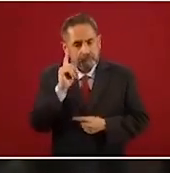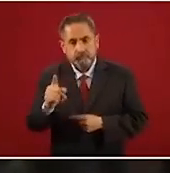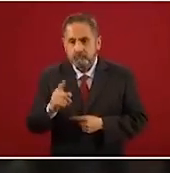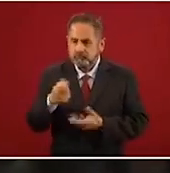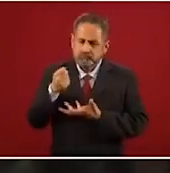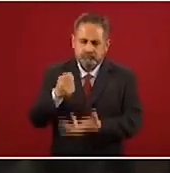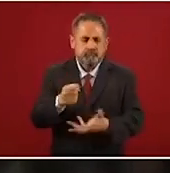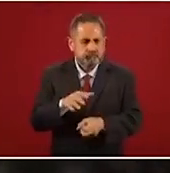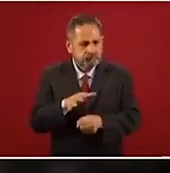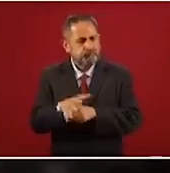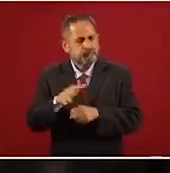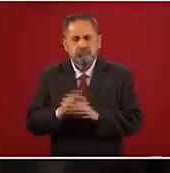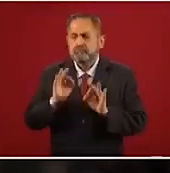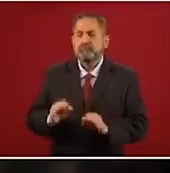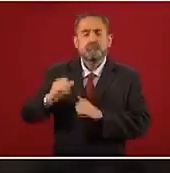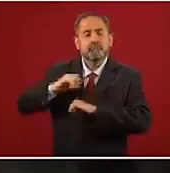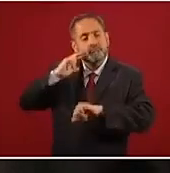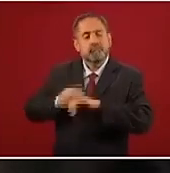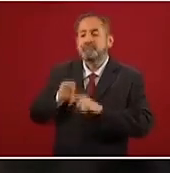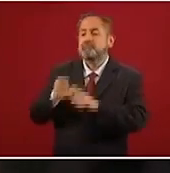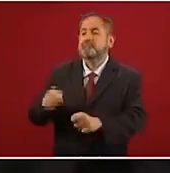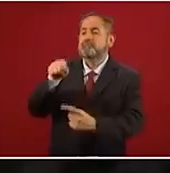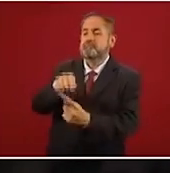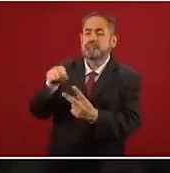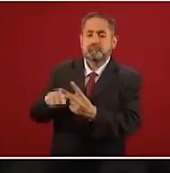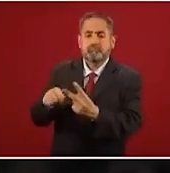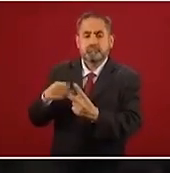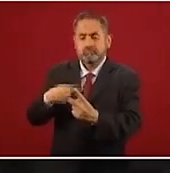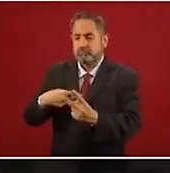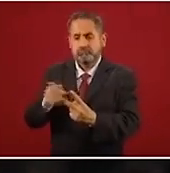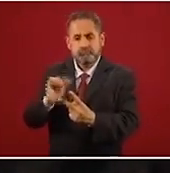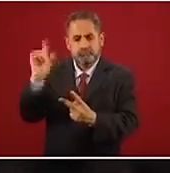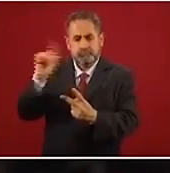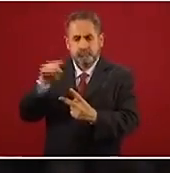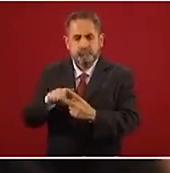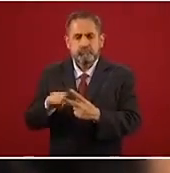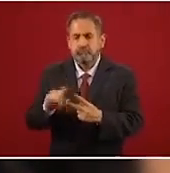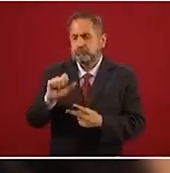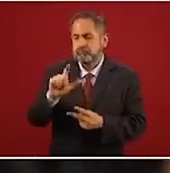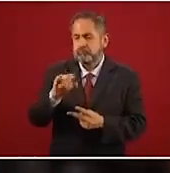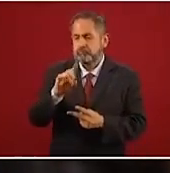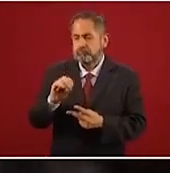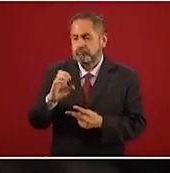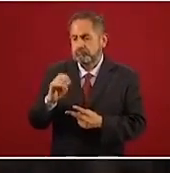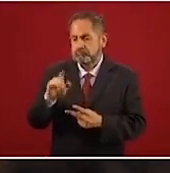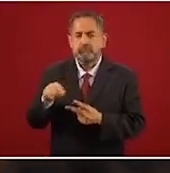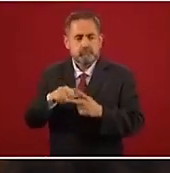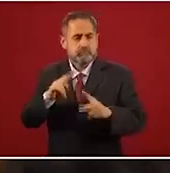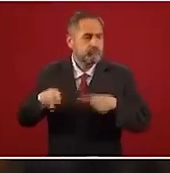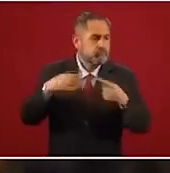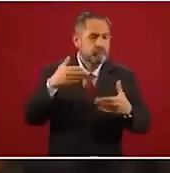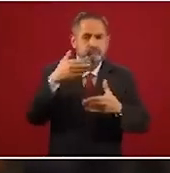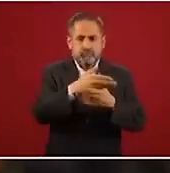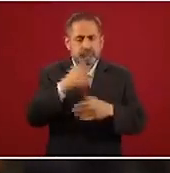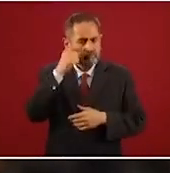estoy satisfecho porque quienes están atendiendo esta tarea son personas de primera. Alejandro Encinas va personalmente a Guerrero,